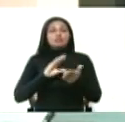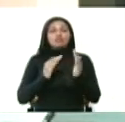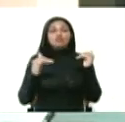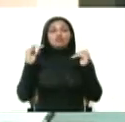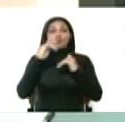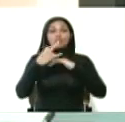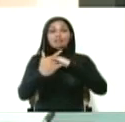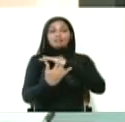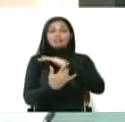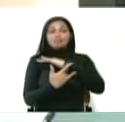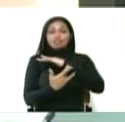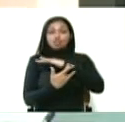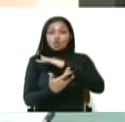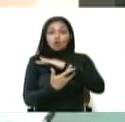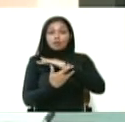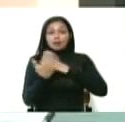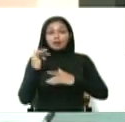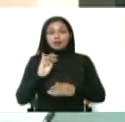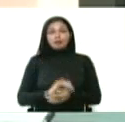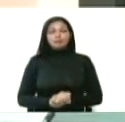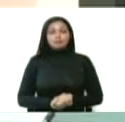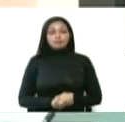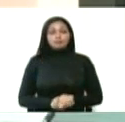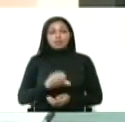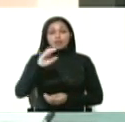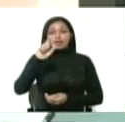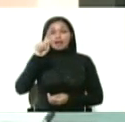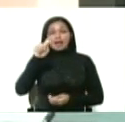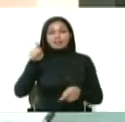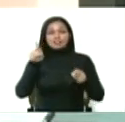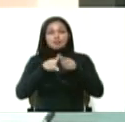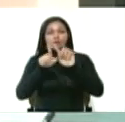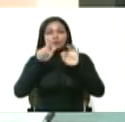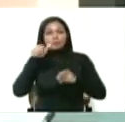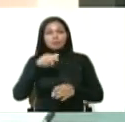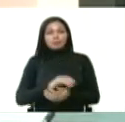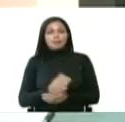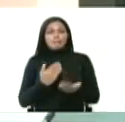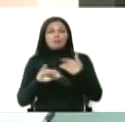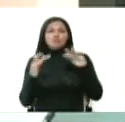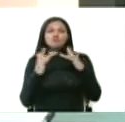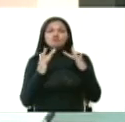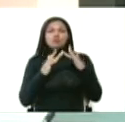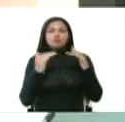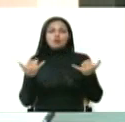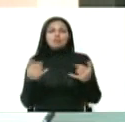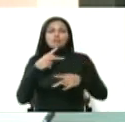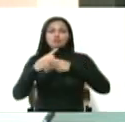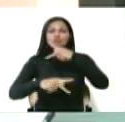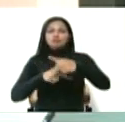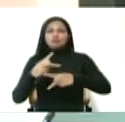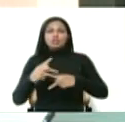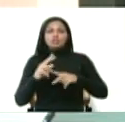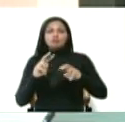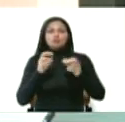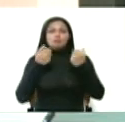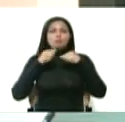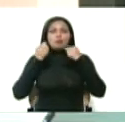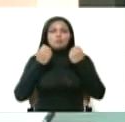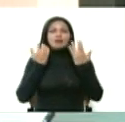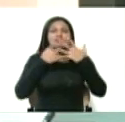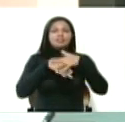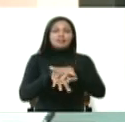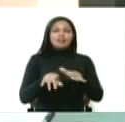Alta Tecnología, el CAT de la Isabelica. Vamos a ver el proceso de rehabilitación